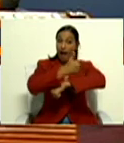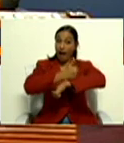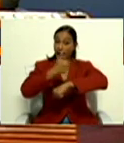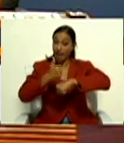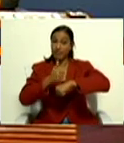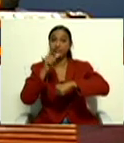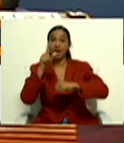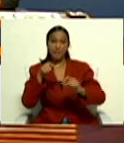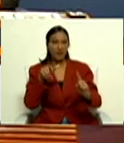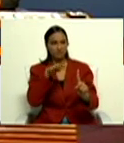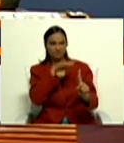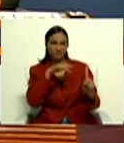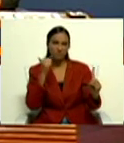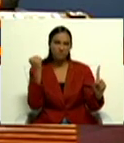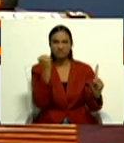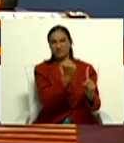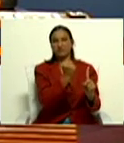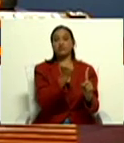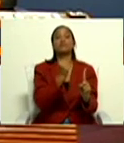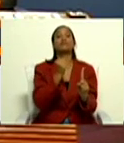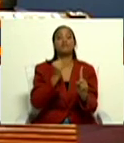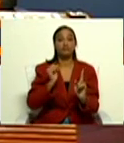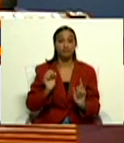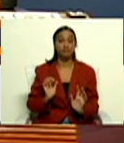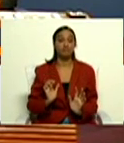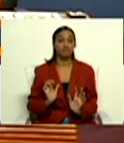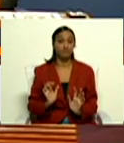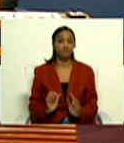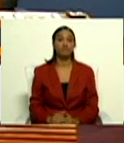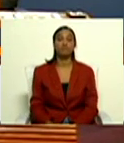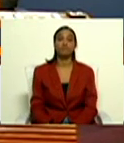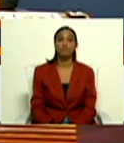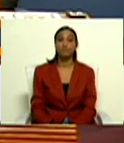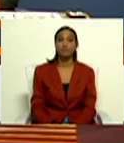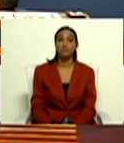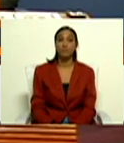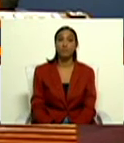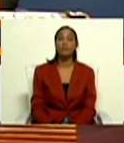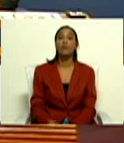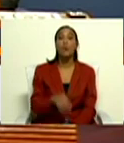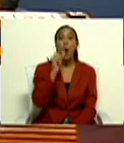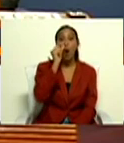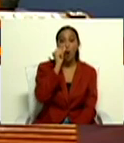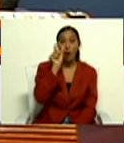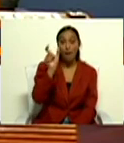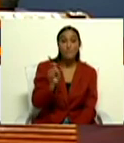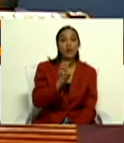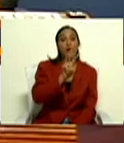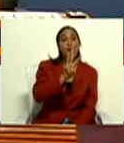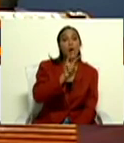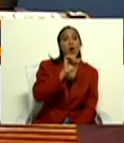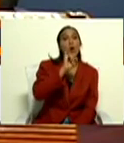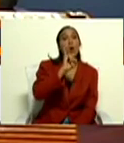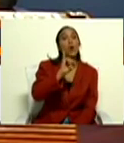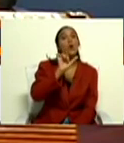cuarteles militares. En este sentido, quiero destacar que Wilfer Piña